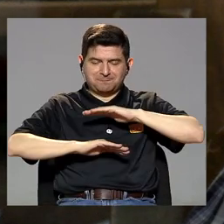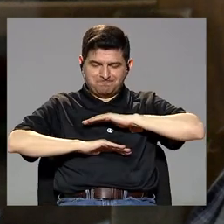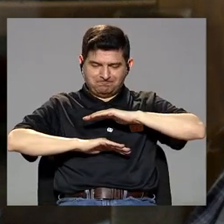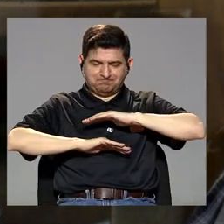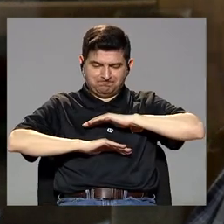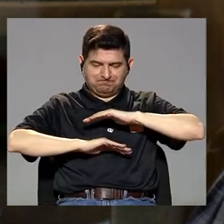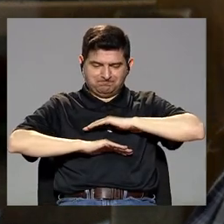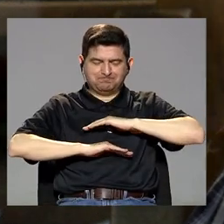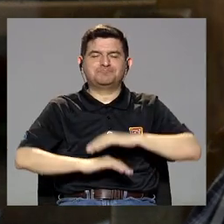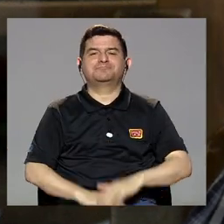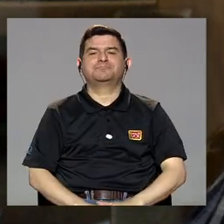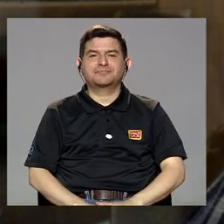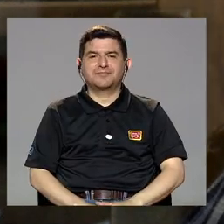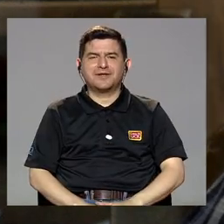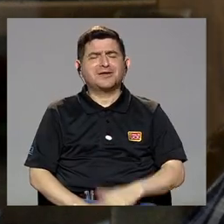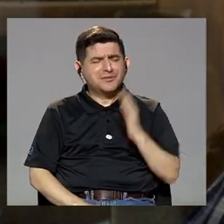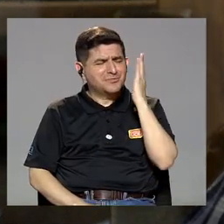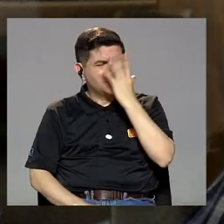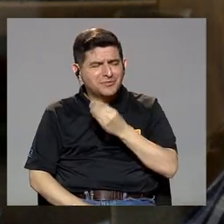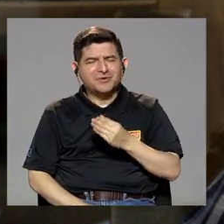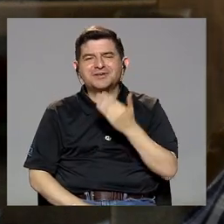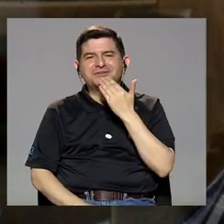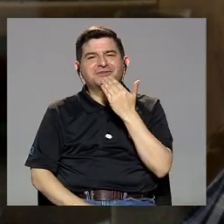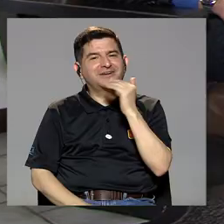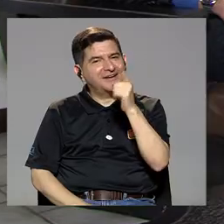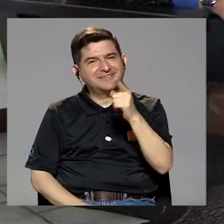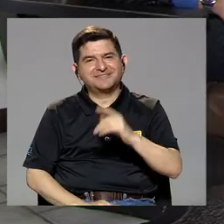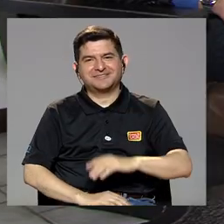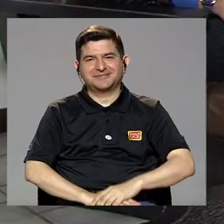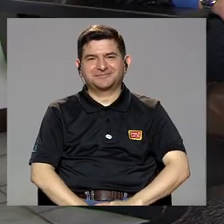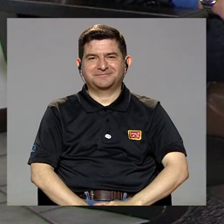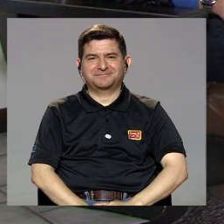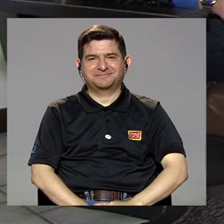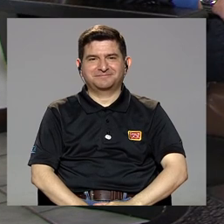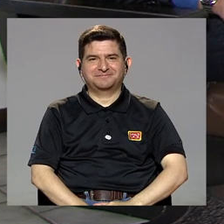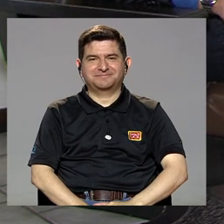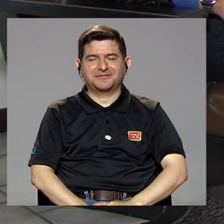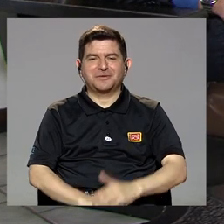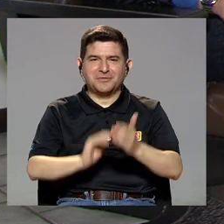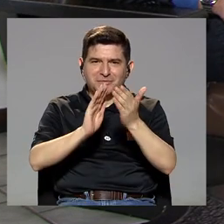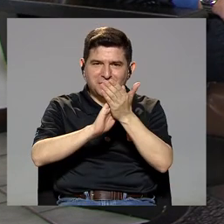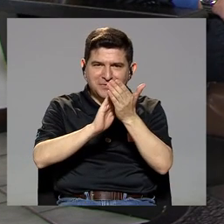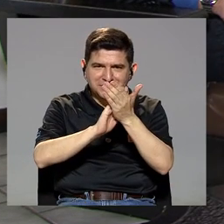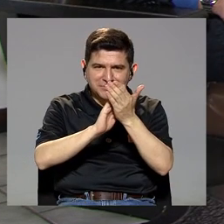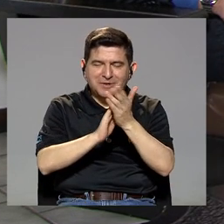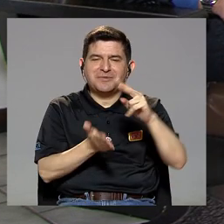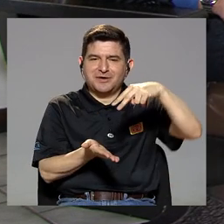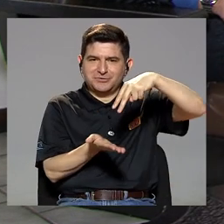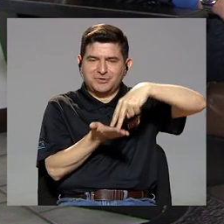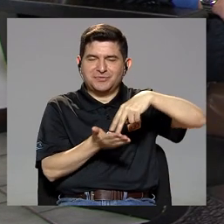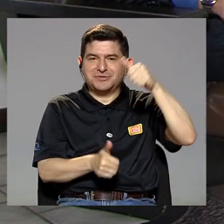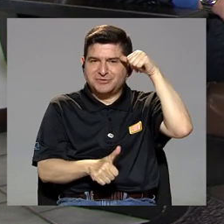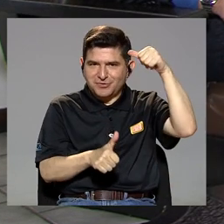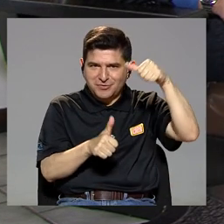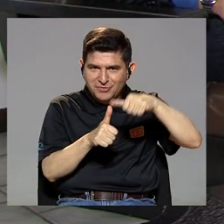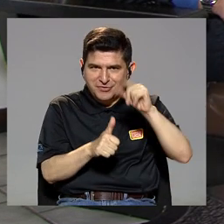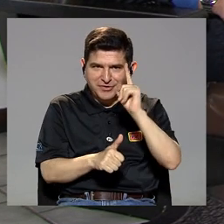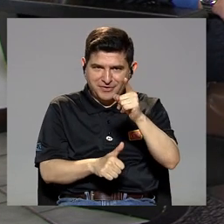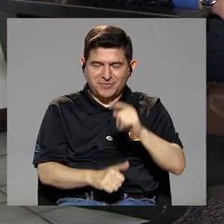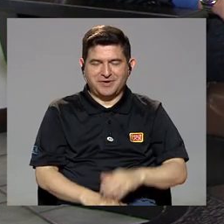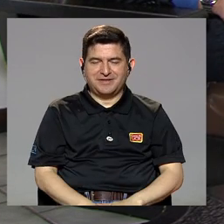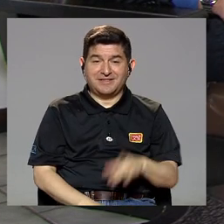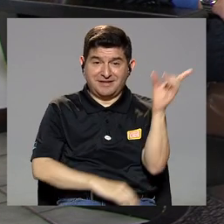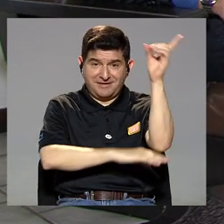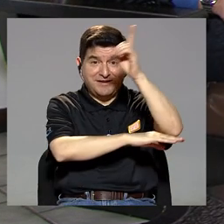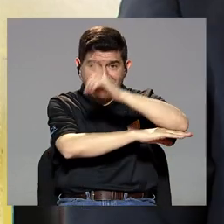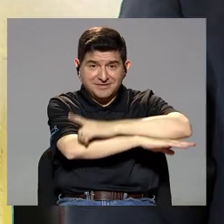ha sido muy lindo muchas gracias a vos un aplauso de pie como lo recuerdo aquel día